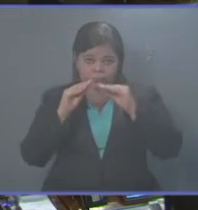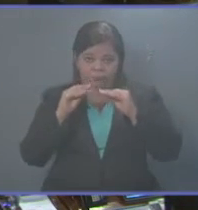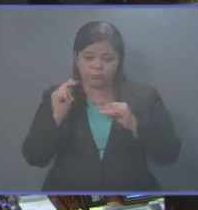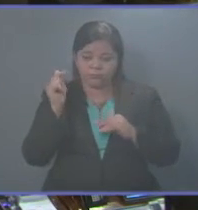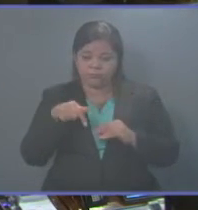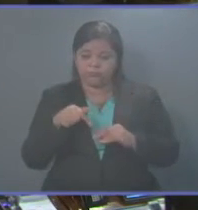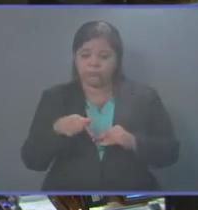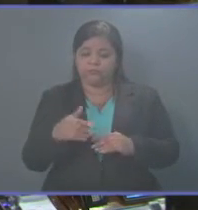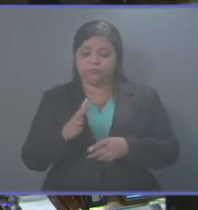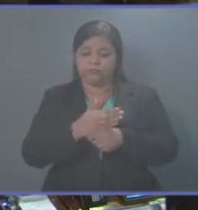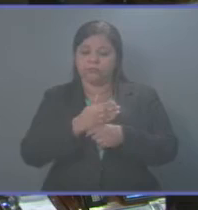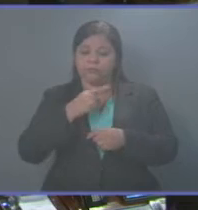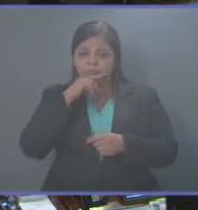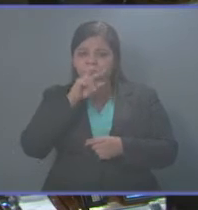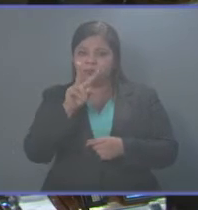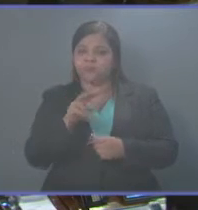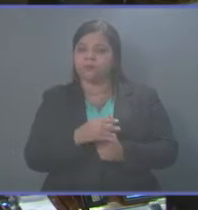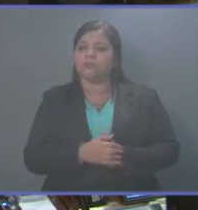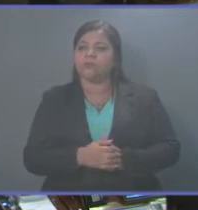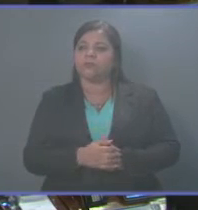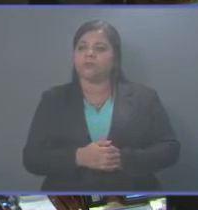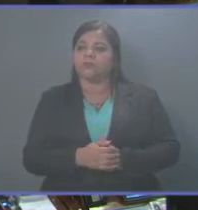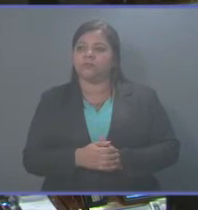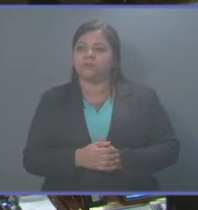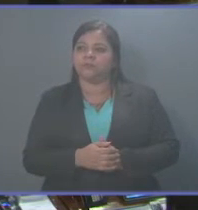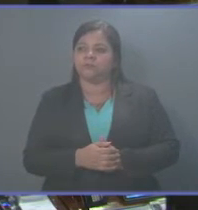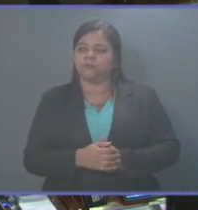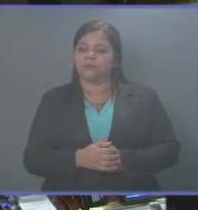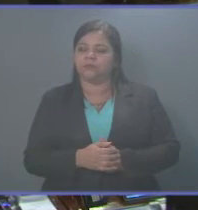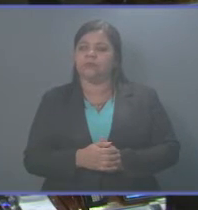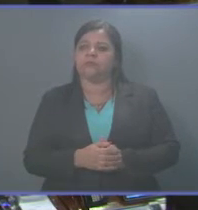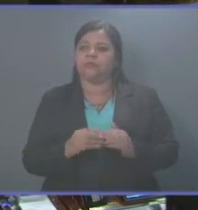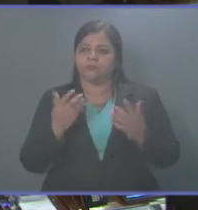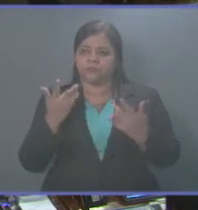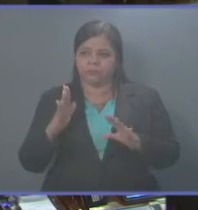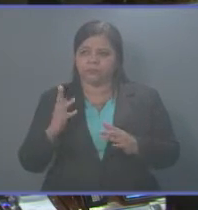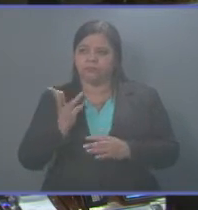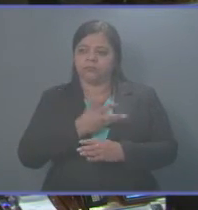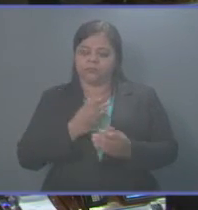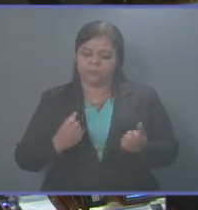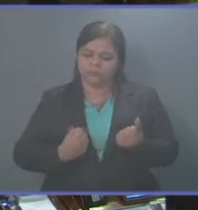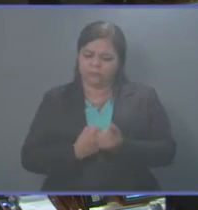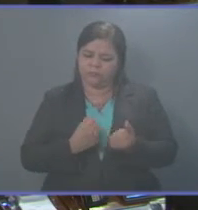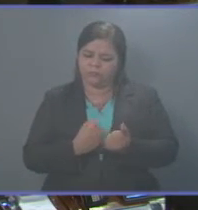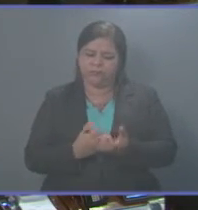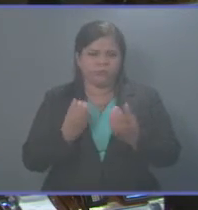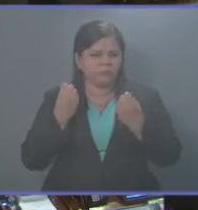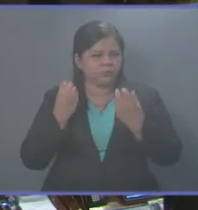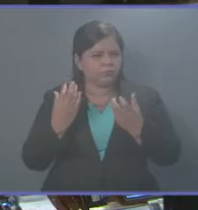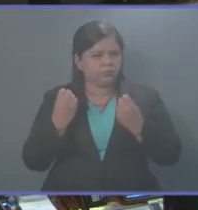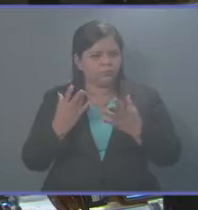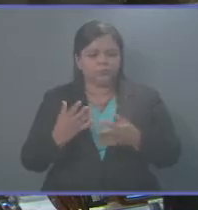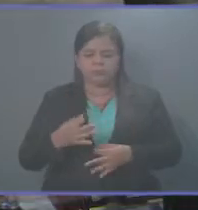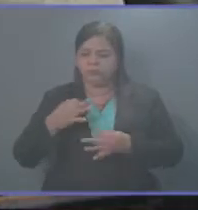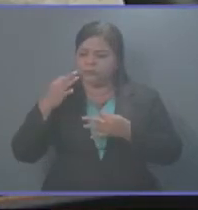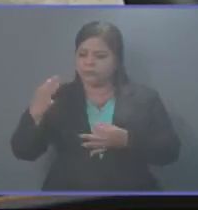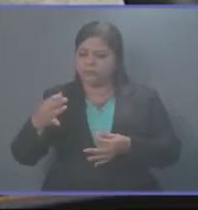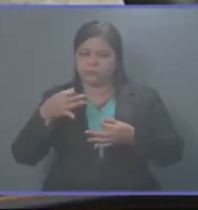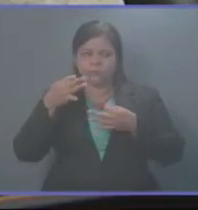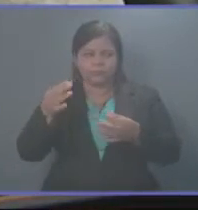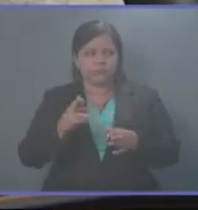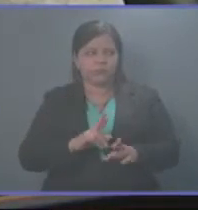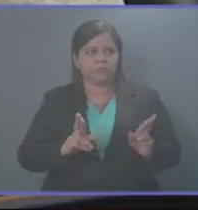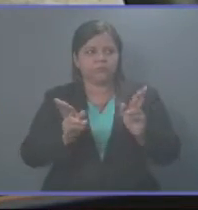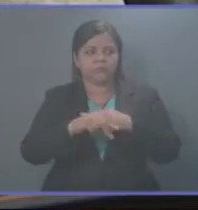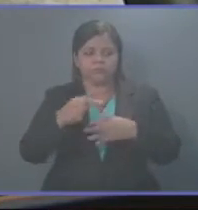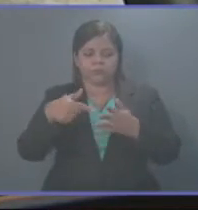grupo parlamentario del FMLN ha sido mocionante de varias piezas de correspondencia para reformar la Ley